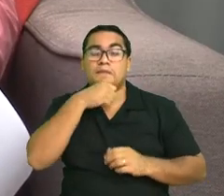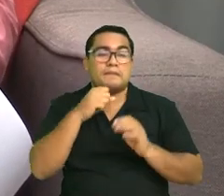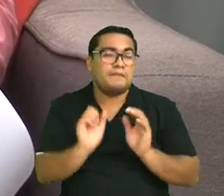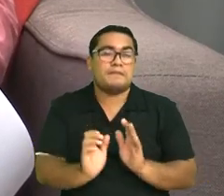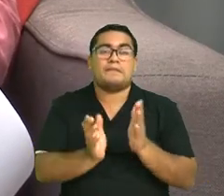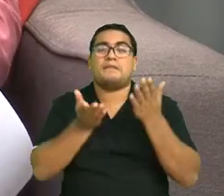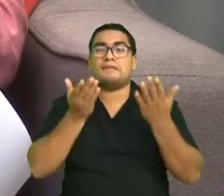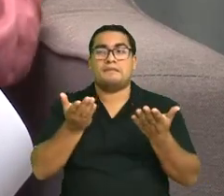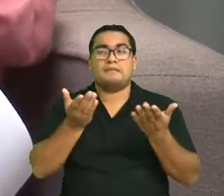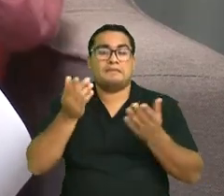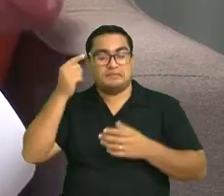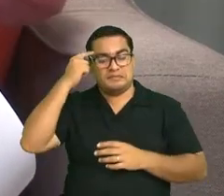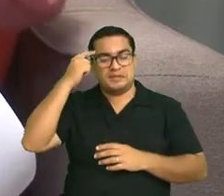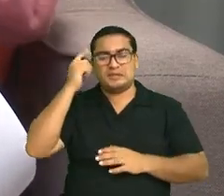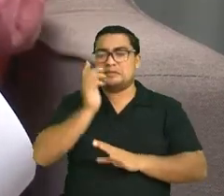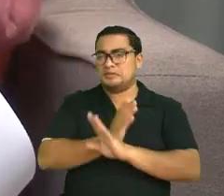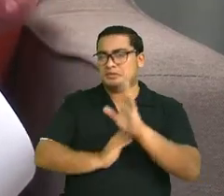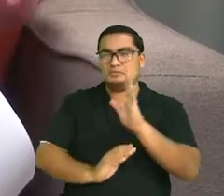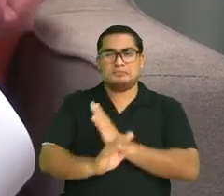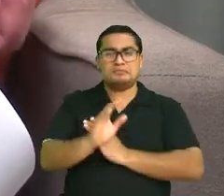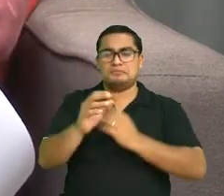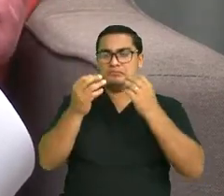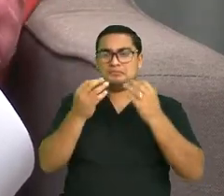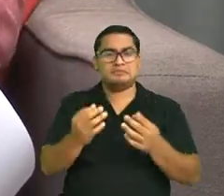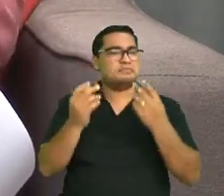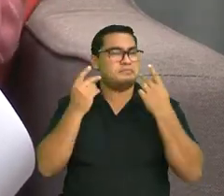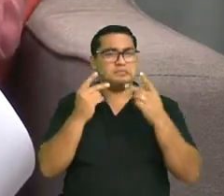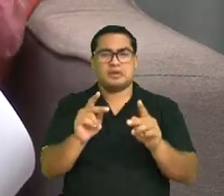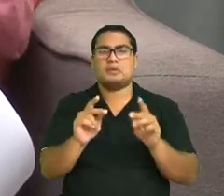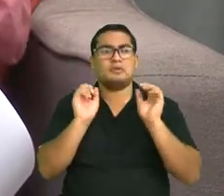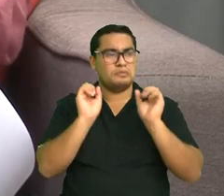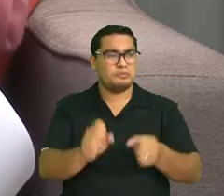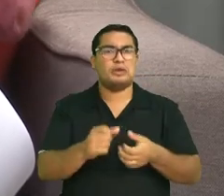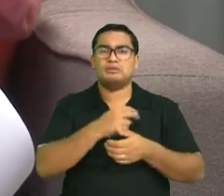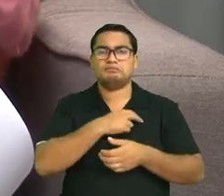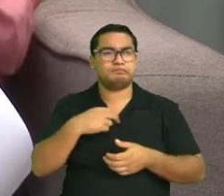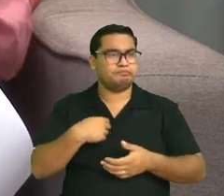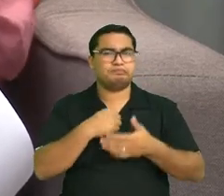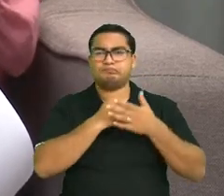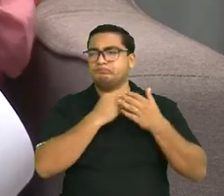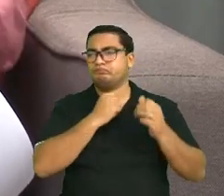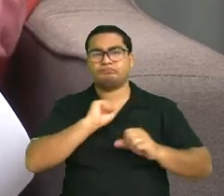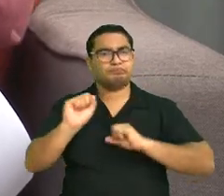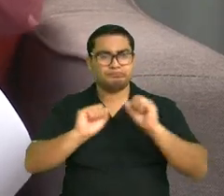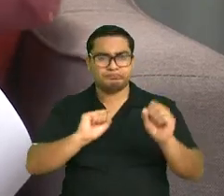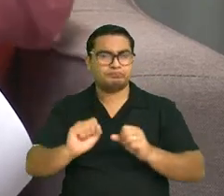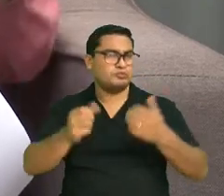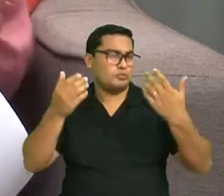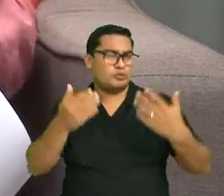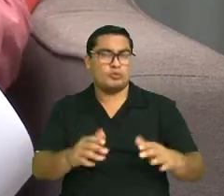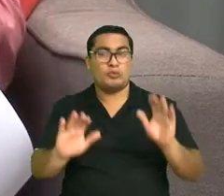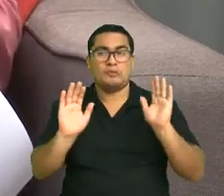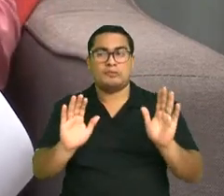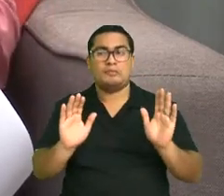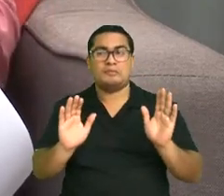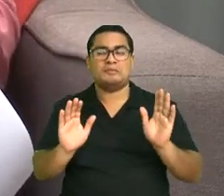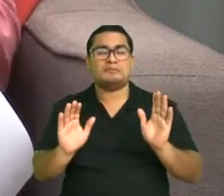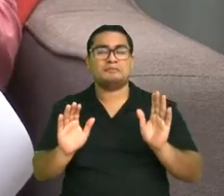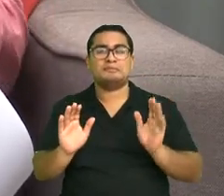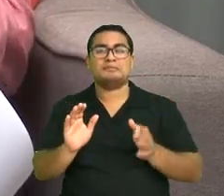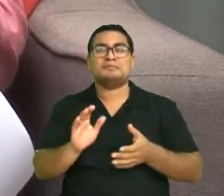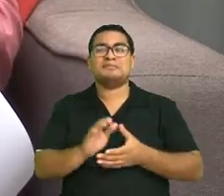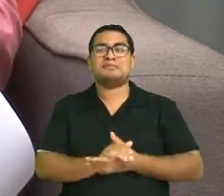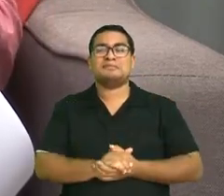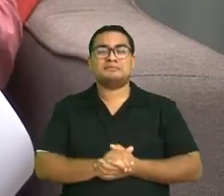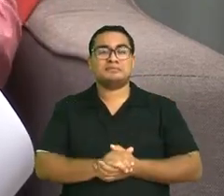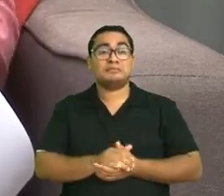una limitación, pero no es que lo está discapacitando, lo estamos mutilando realmente, que no puede hacer nada, porque